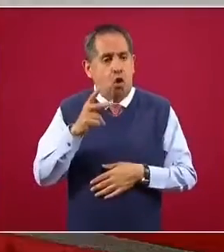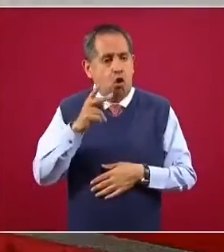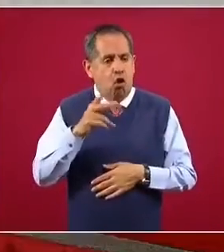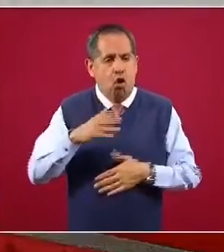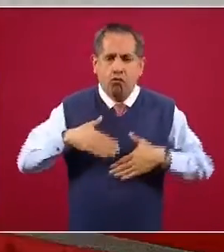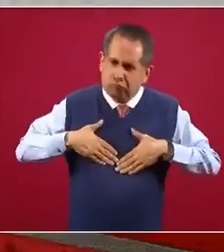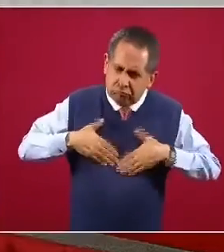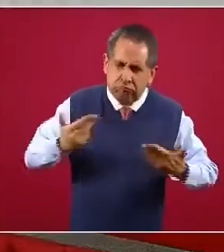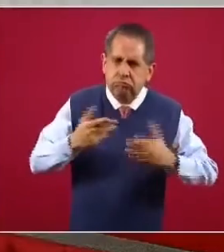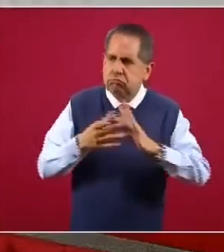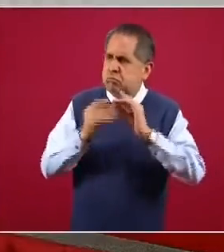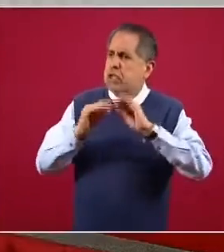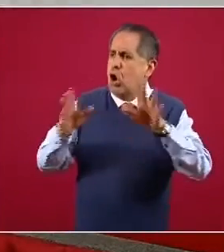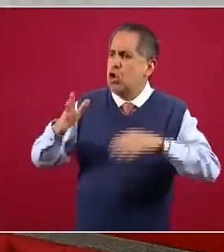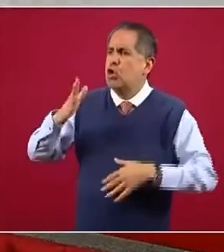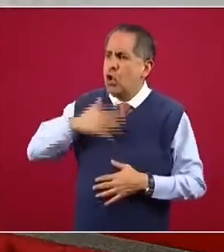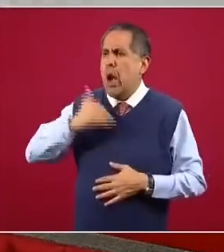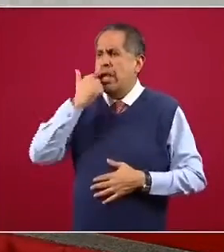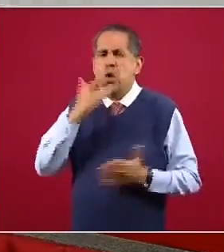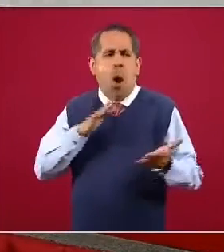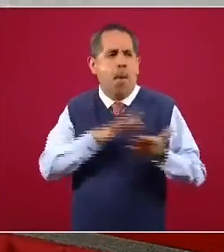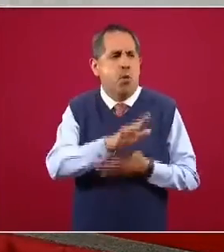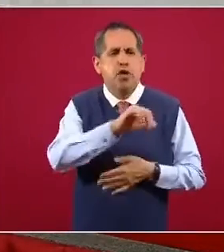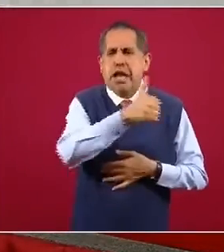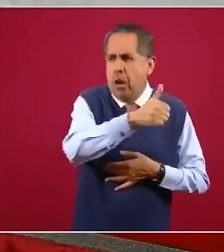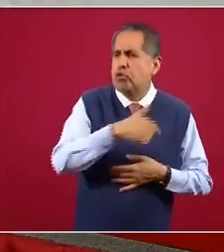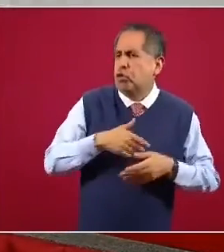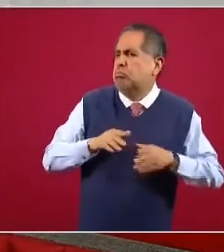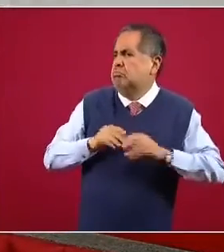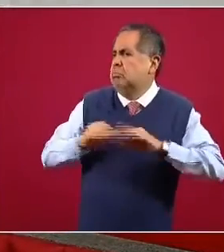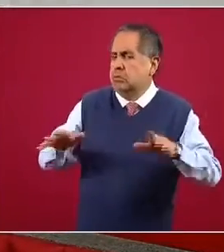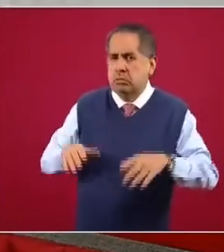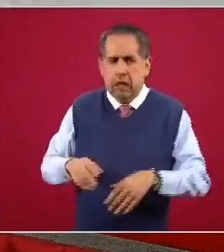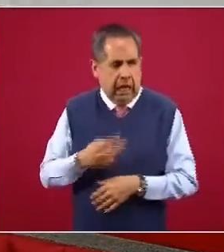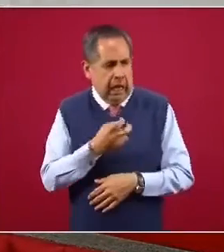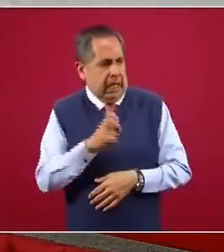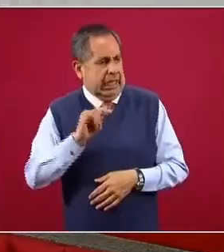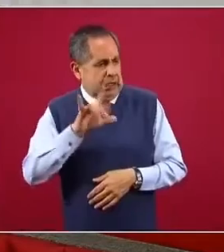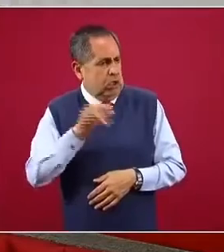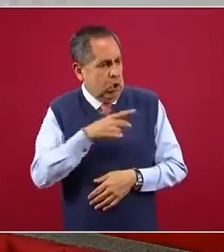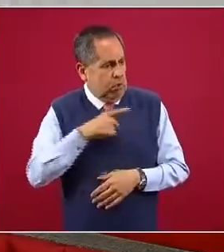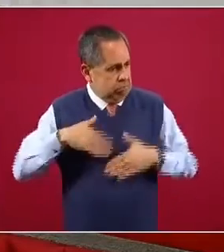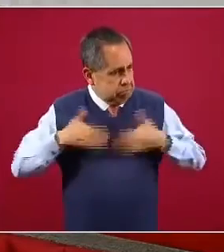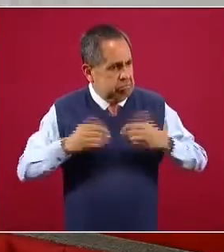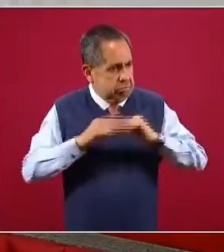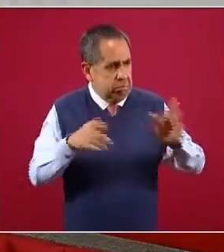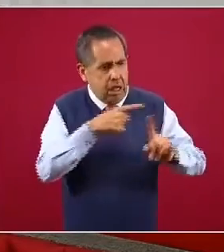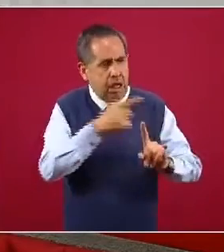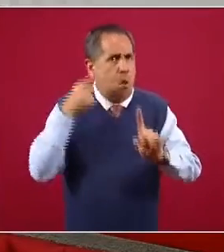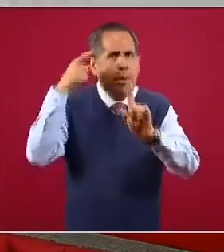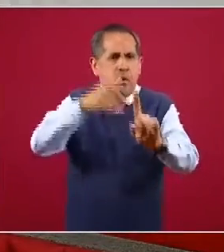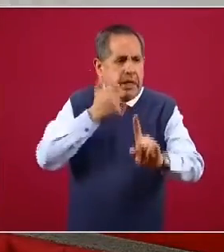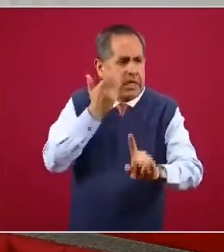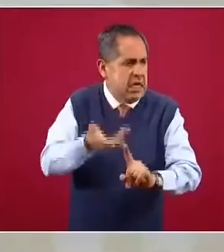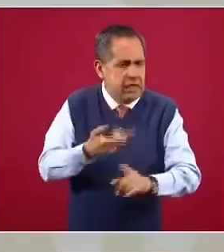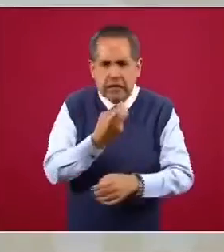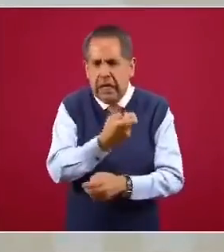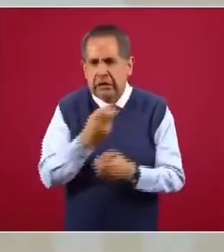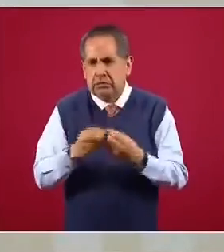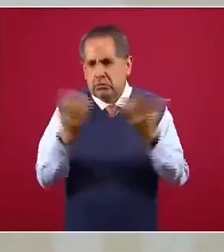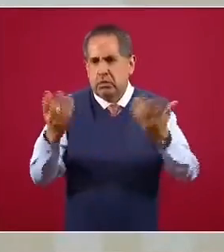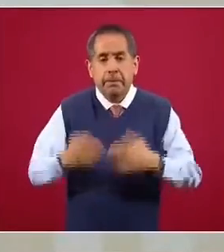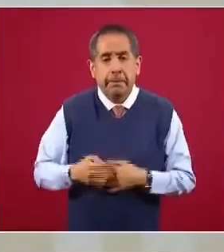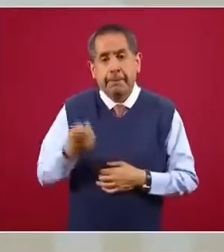quien debe decir explícitamente, consideramos que es lo legítimo desde el punto de vista ético, decir explícitamente qué pretende uno. Y eso es lo que